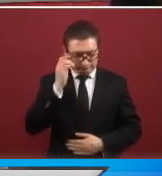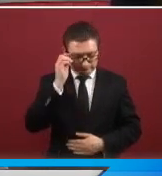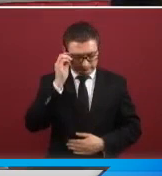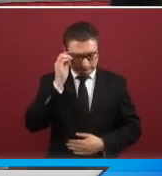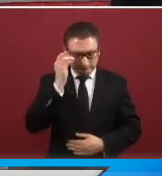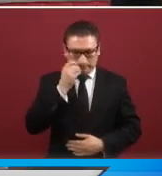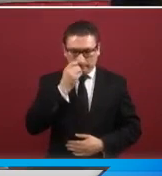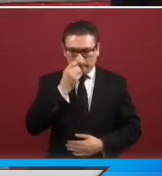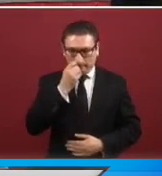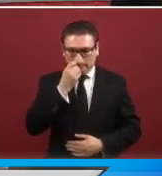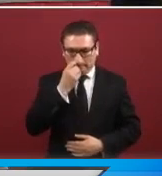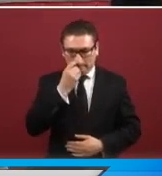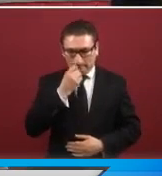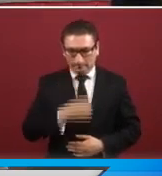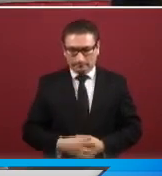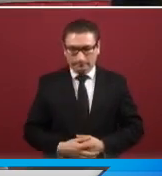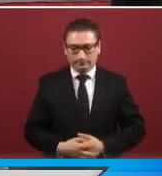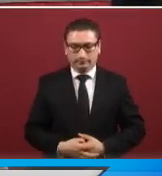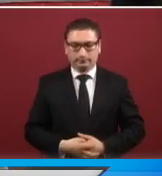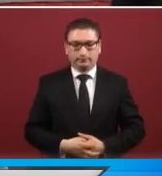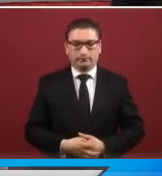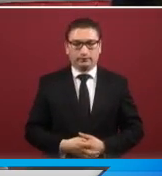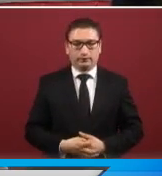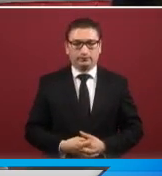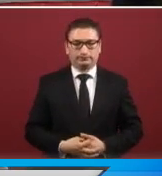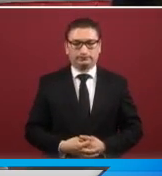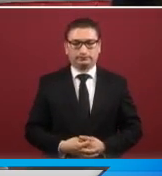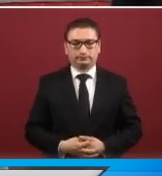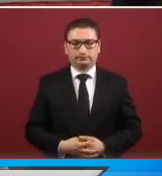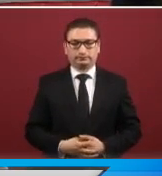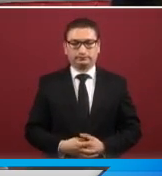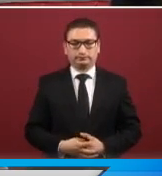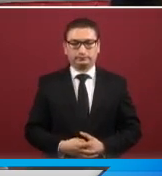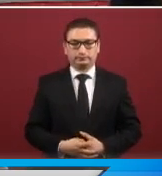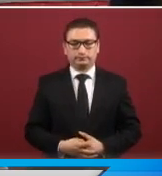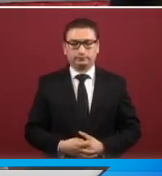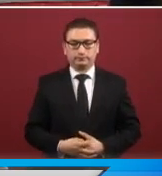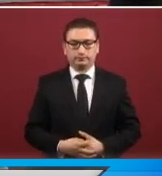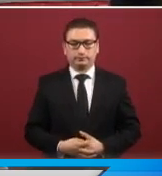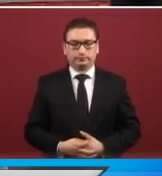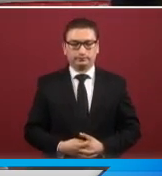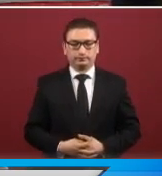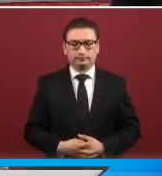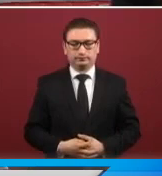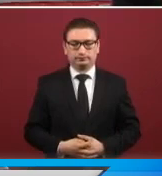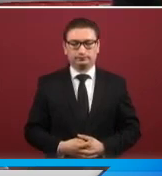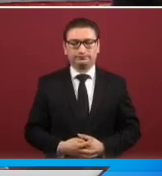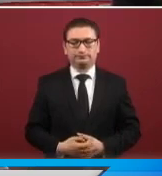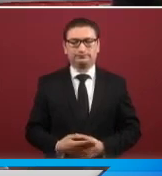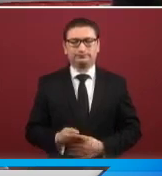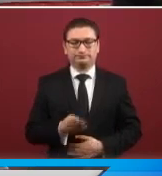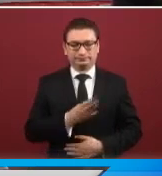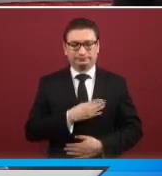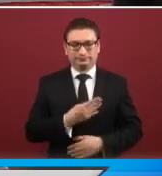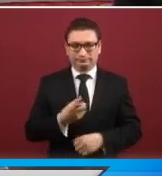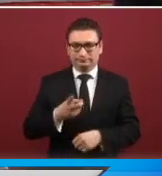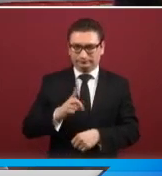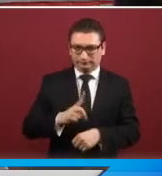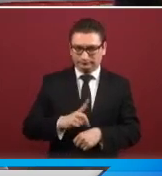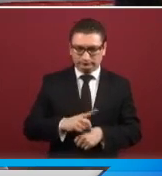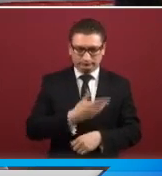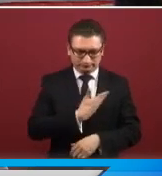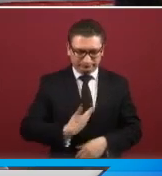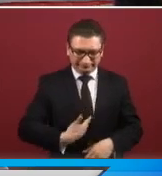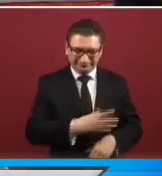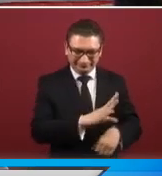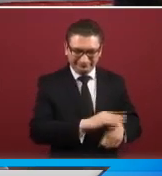se concluya el programa de renovación y rehabilitación, se contará con una producción de 900,000 barriles diarios, por lo que la construcción de la nueva